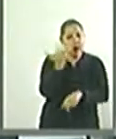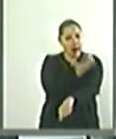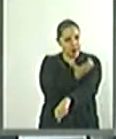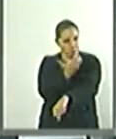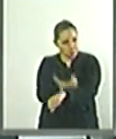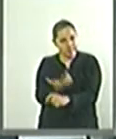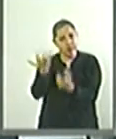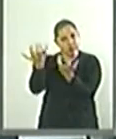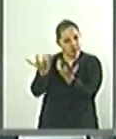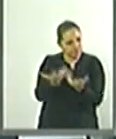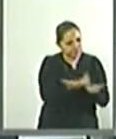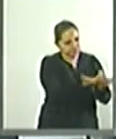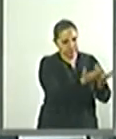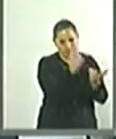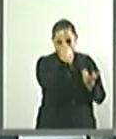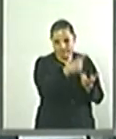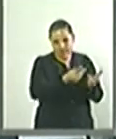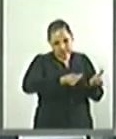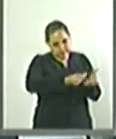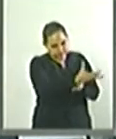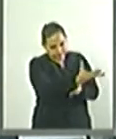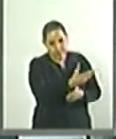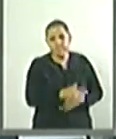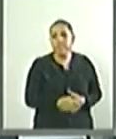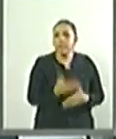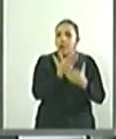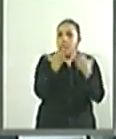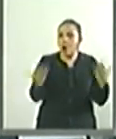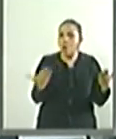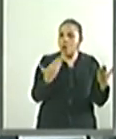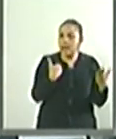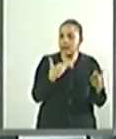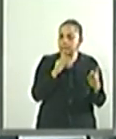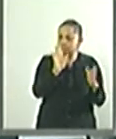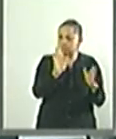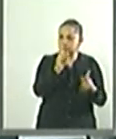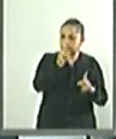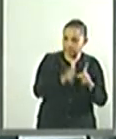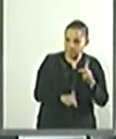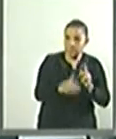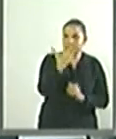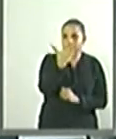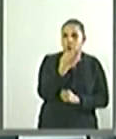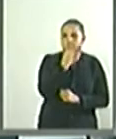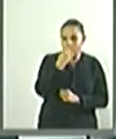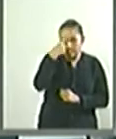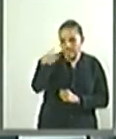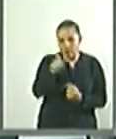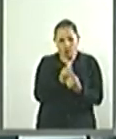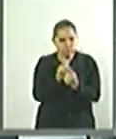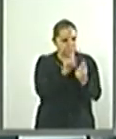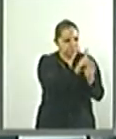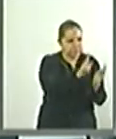invitados hasta las puertas de este recinto. Y voy a declarar un receso de 5 minutos para que puedan saludar al señor